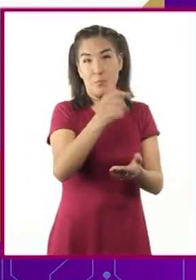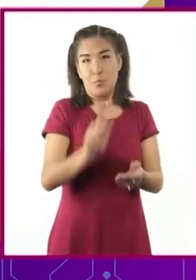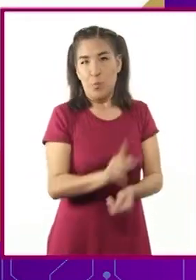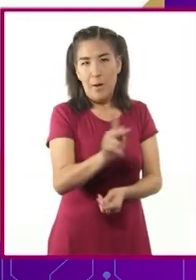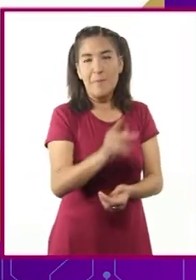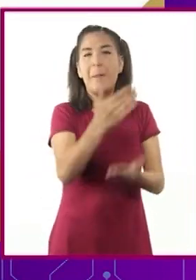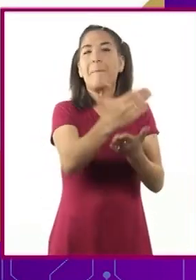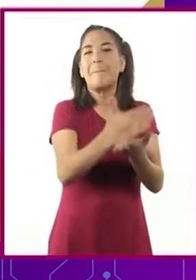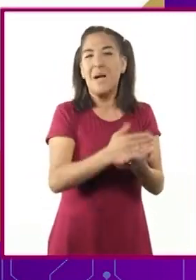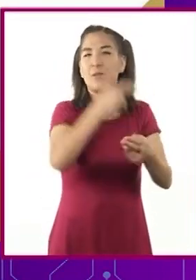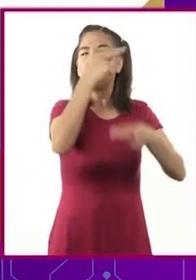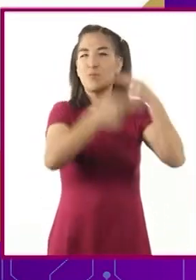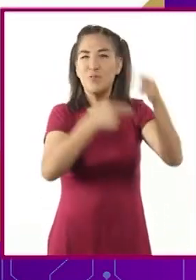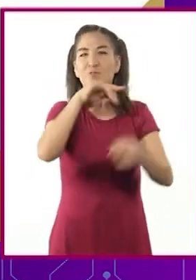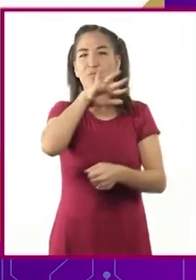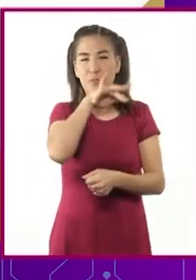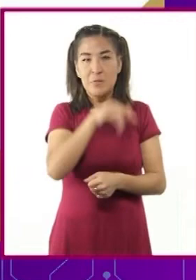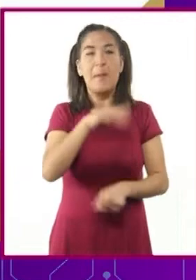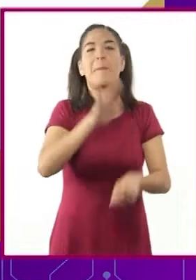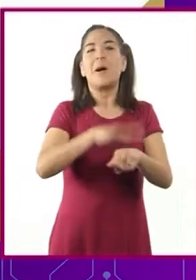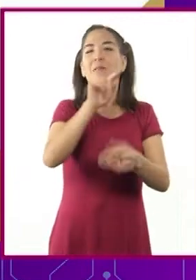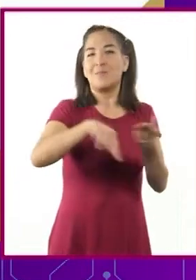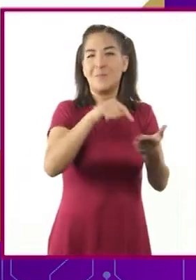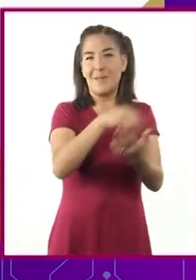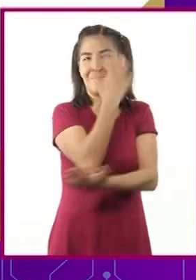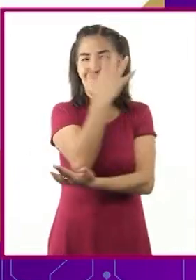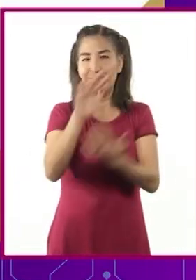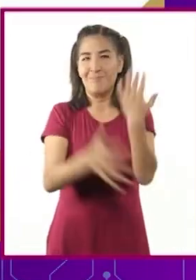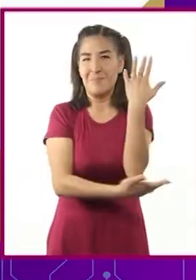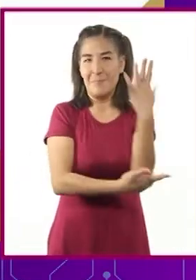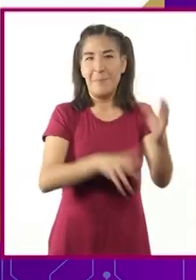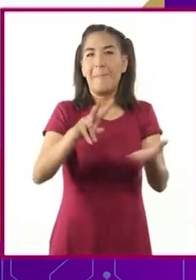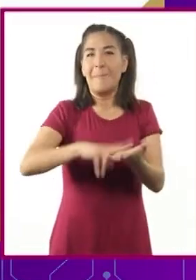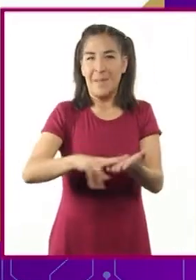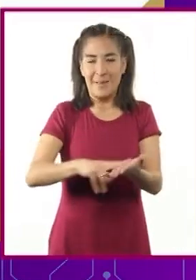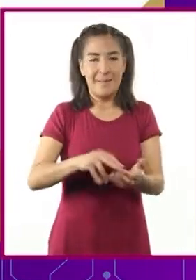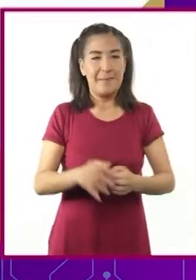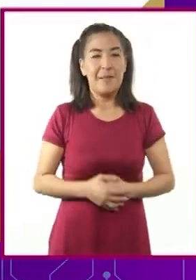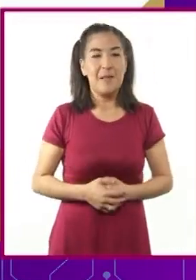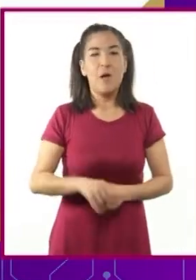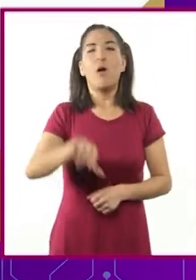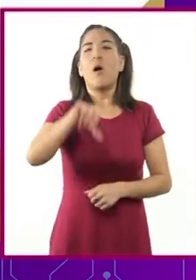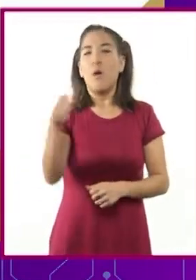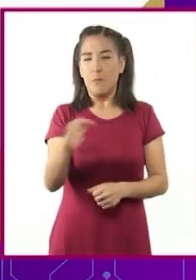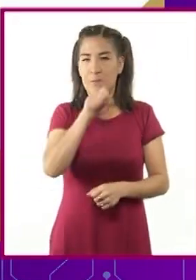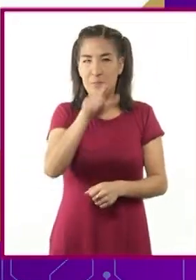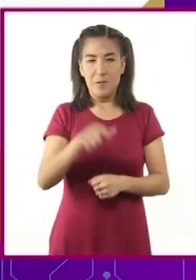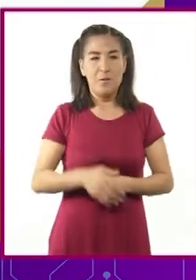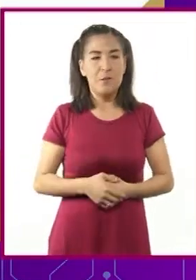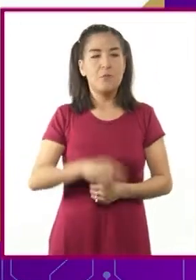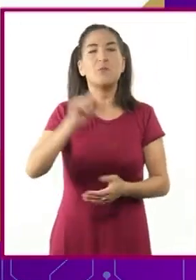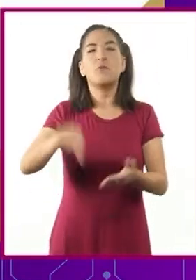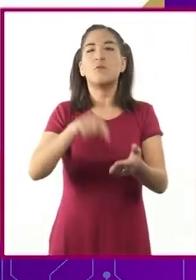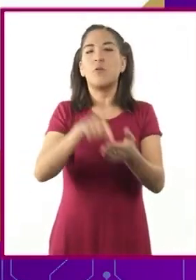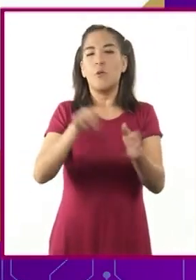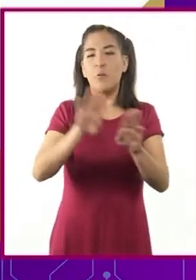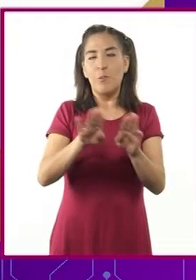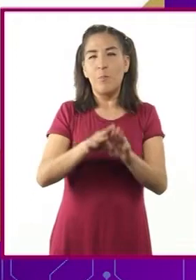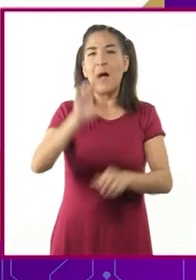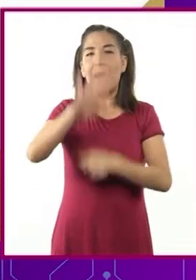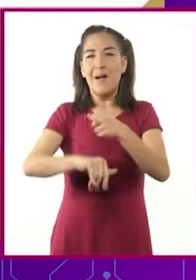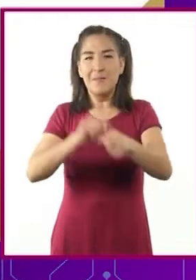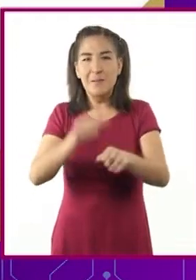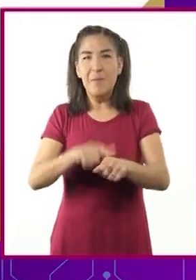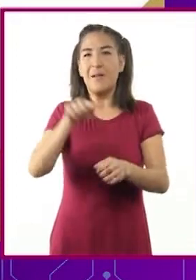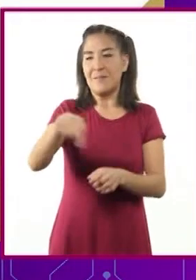y predominan las áreas verdes. Por otro lado, la disponibilidad de recursos naturales y productos